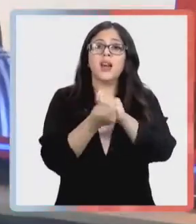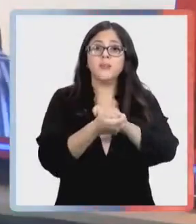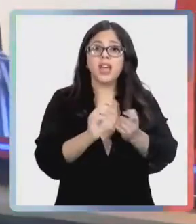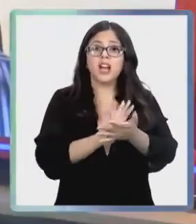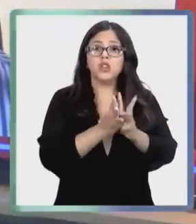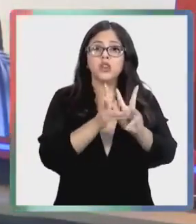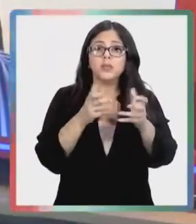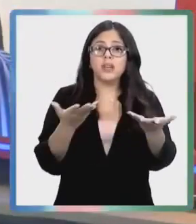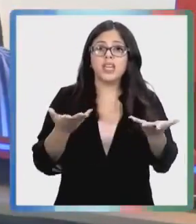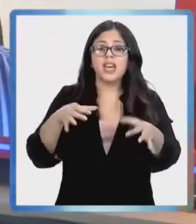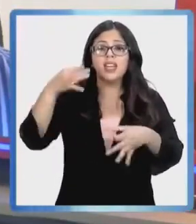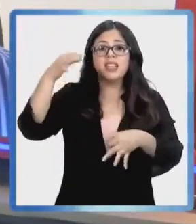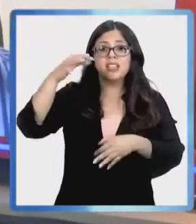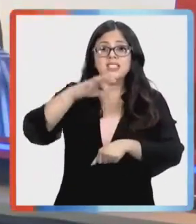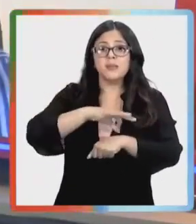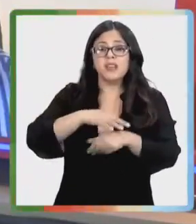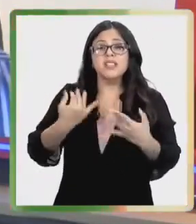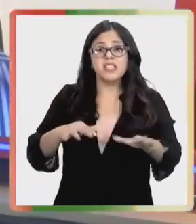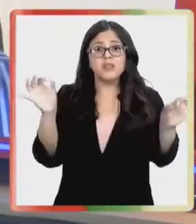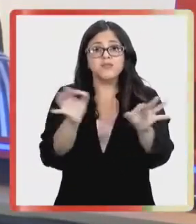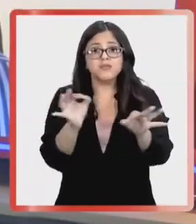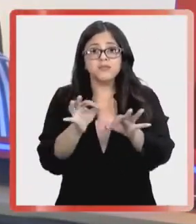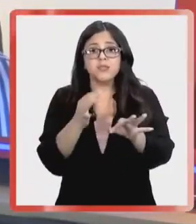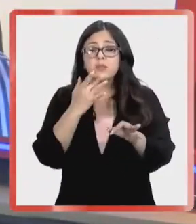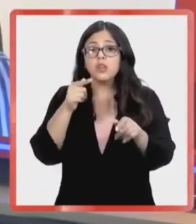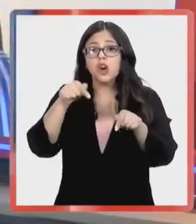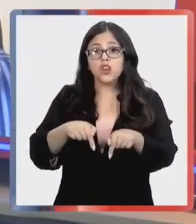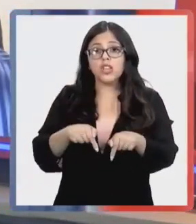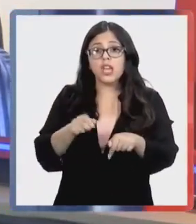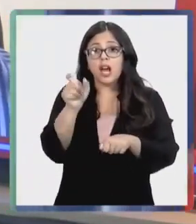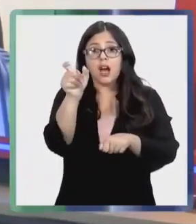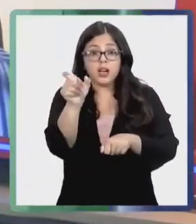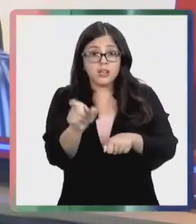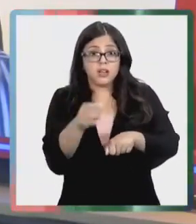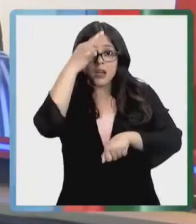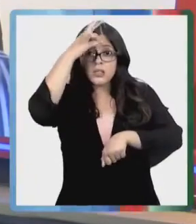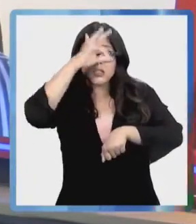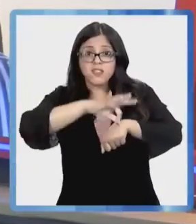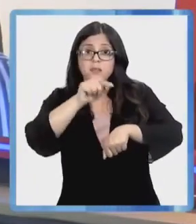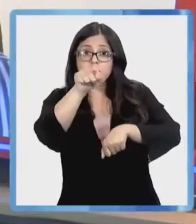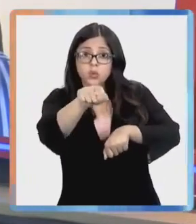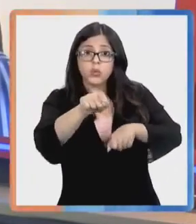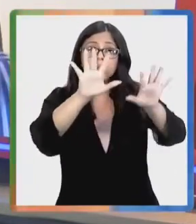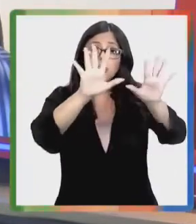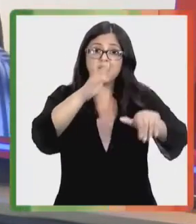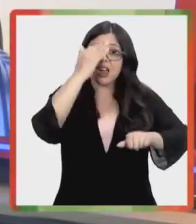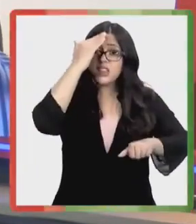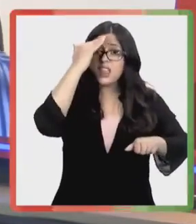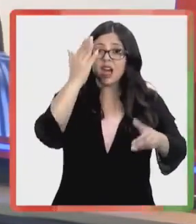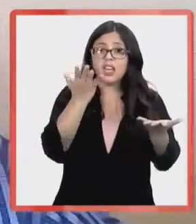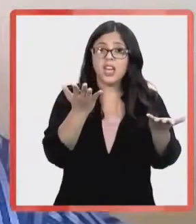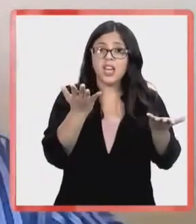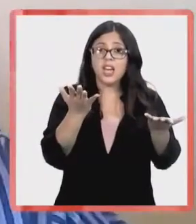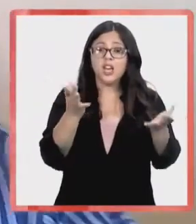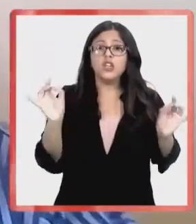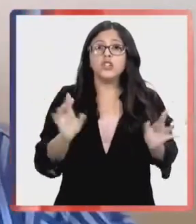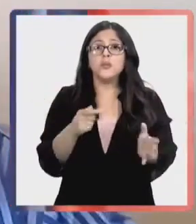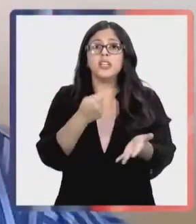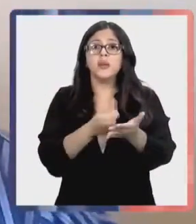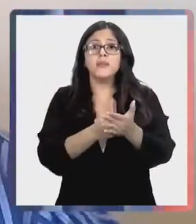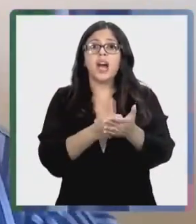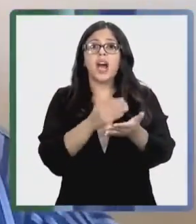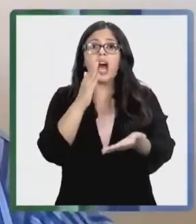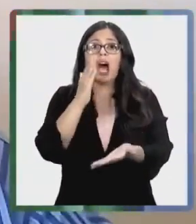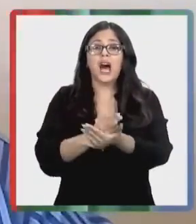régimen de la licencia médica, que algo hemos hablado, porque hoy día usted sabe, se enferma usted, por 10 días le dan una licencia y le pagan solo